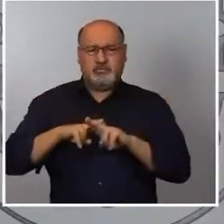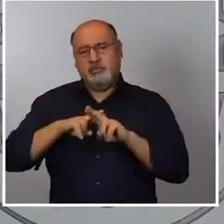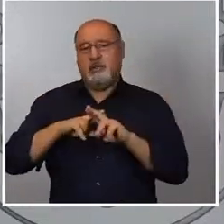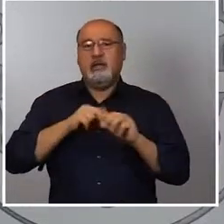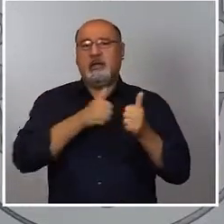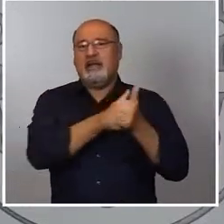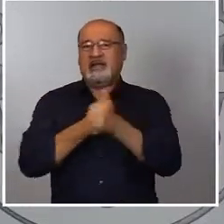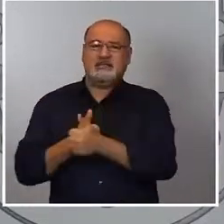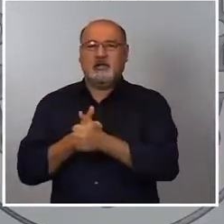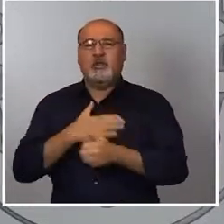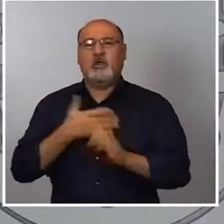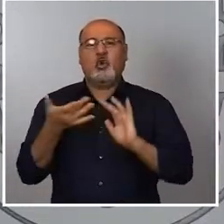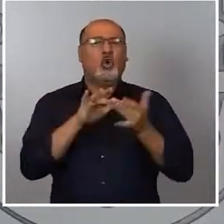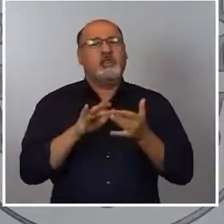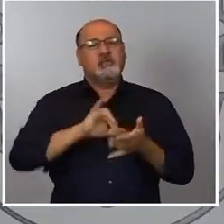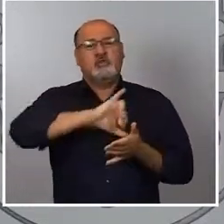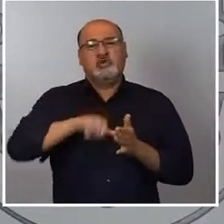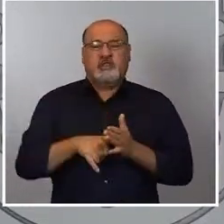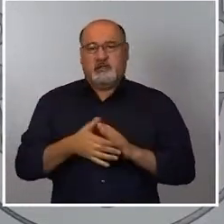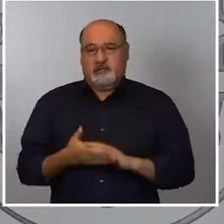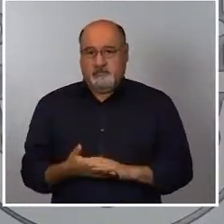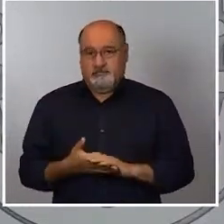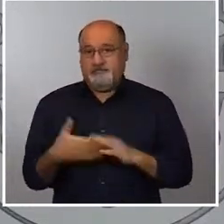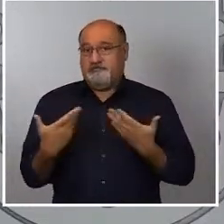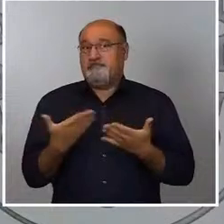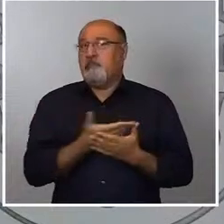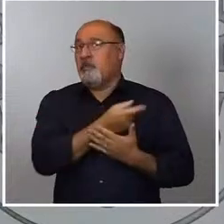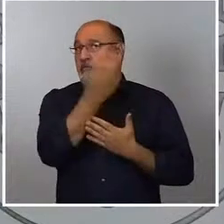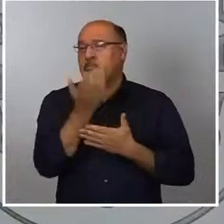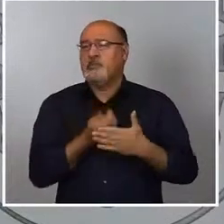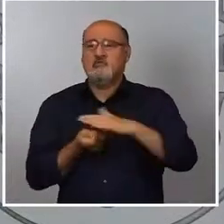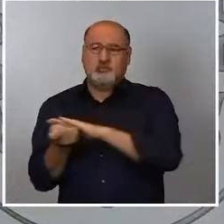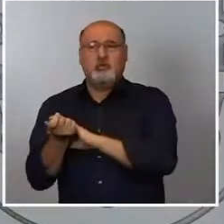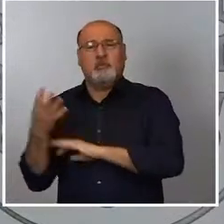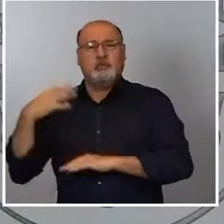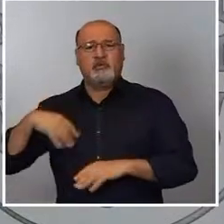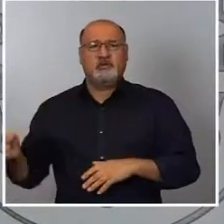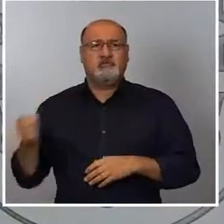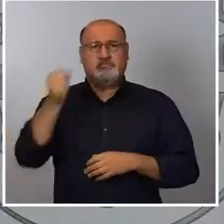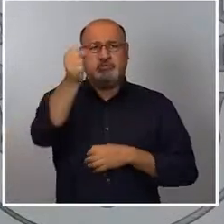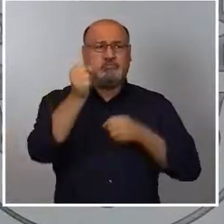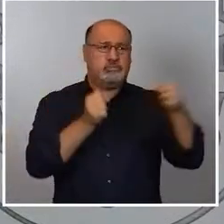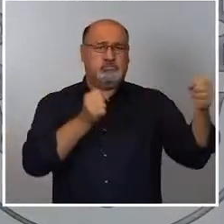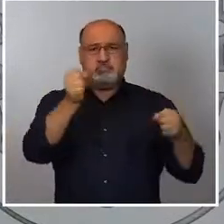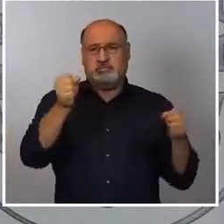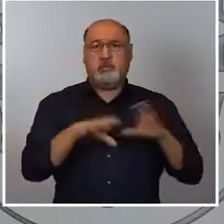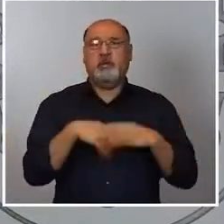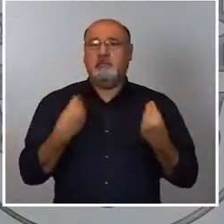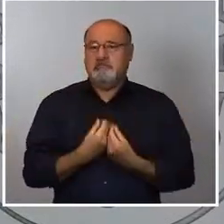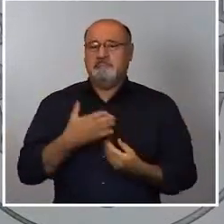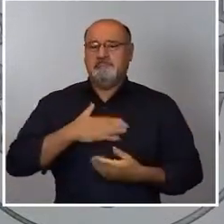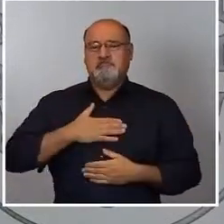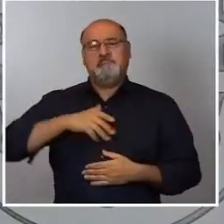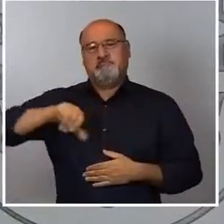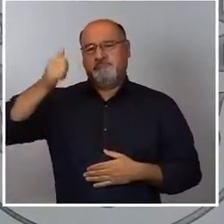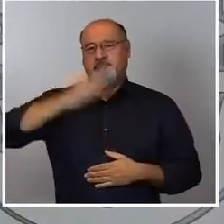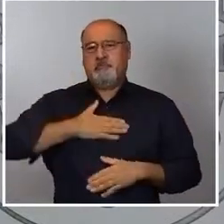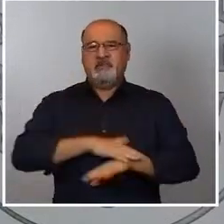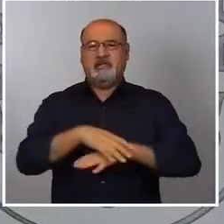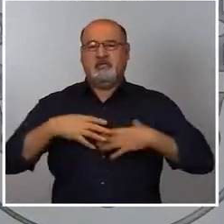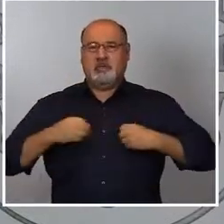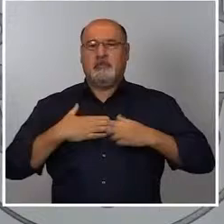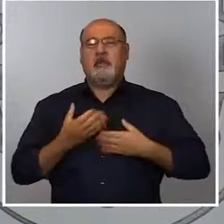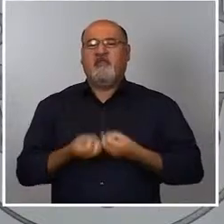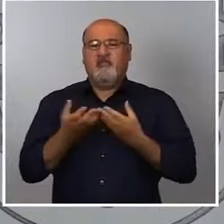comunidades autónomas que ya han solicitado estos rastreadores y que ya tienen el informe favorable por supuesto el ministerio de sanidad y que defensa